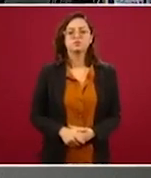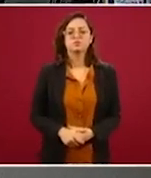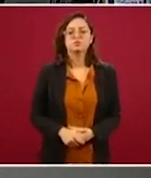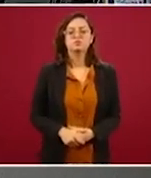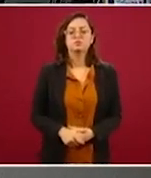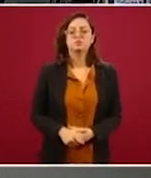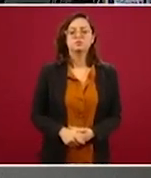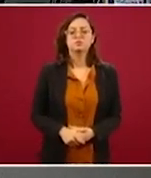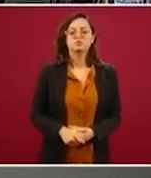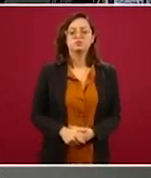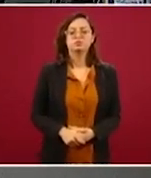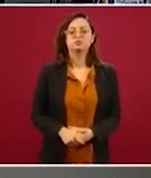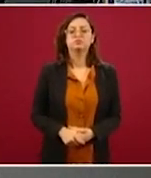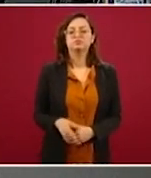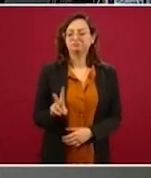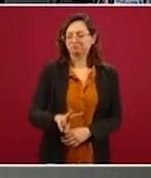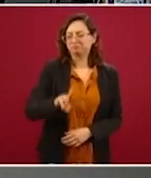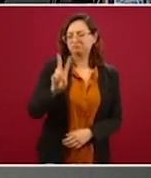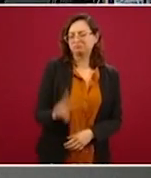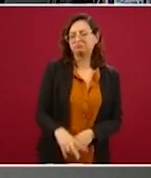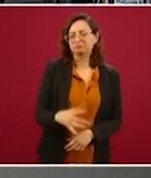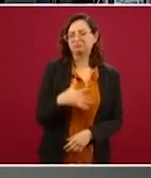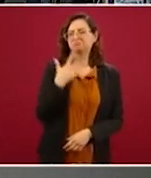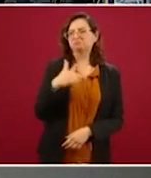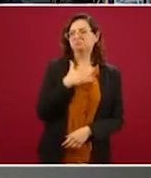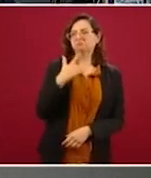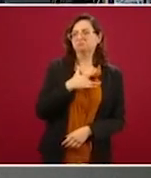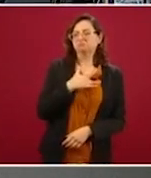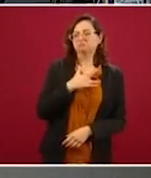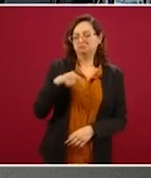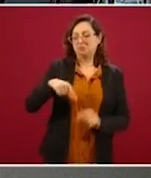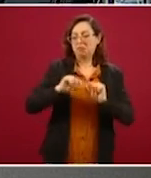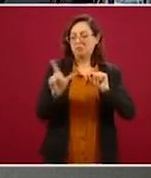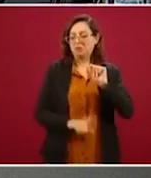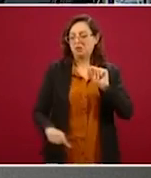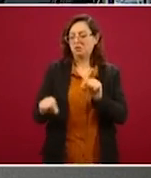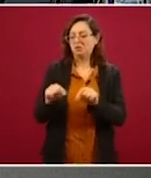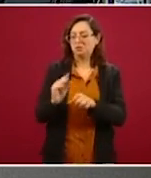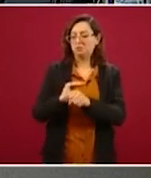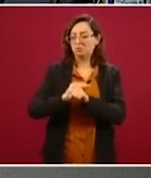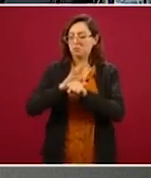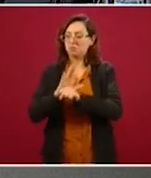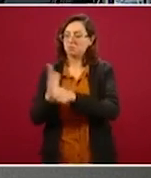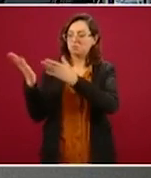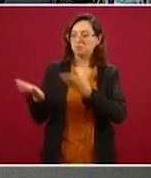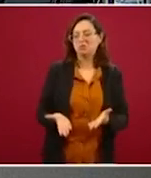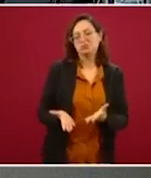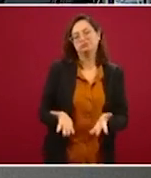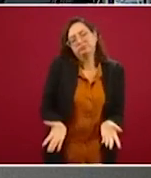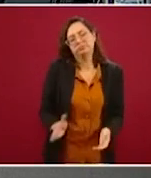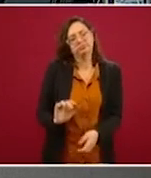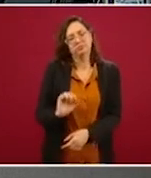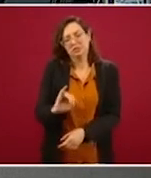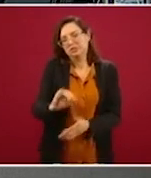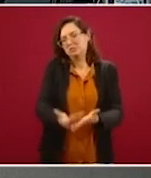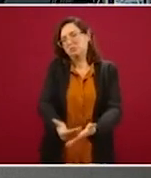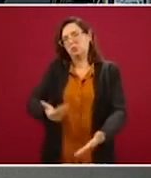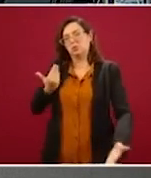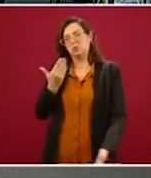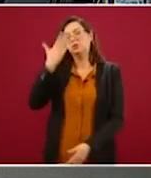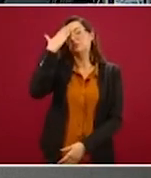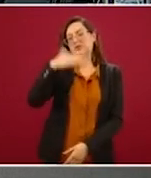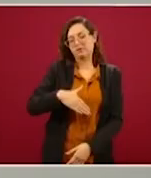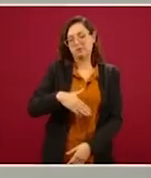una situación anunciada y mis primeras palabras, que se suman a lo que ya señaló el presidente,